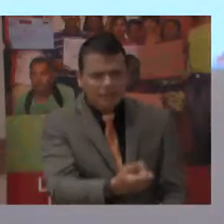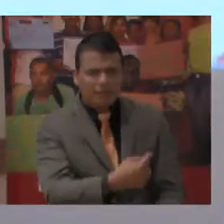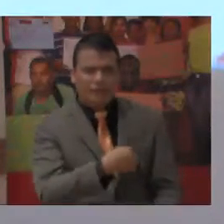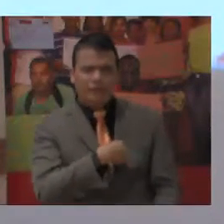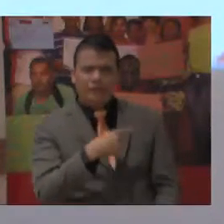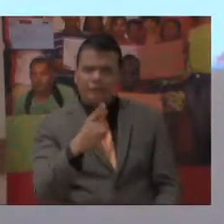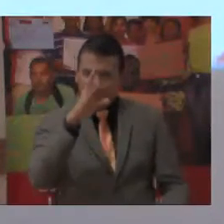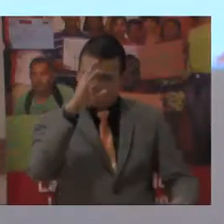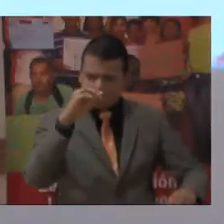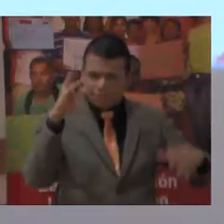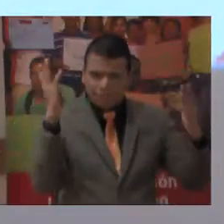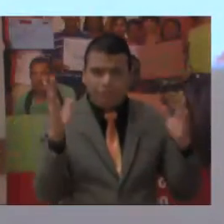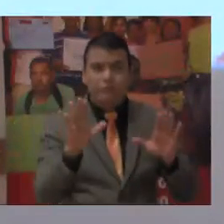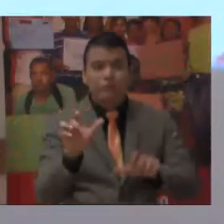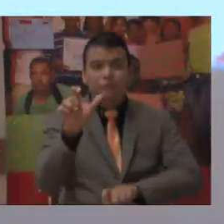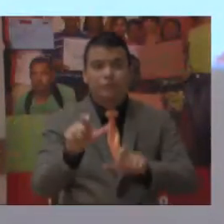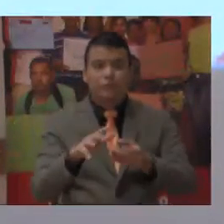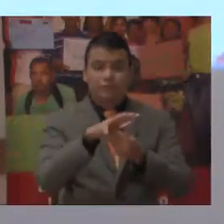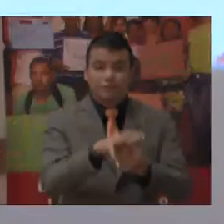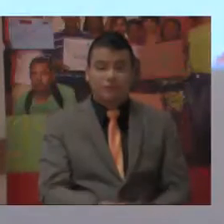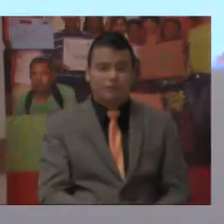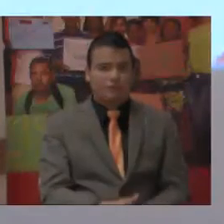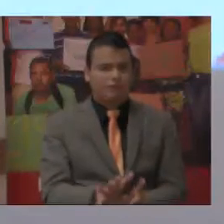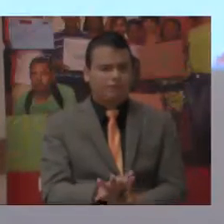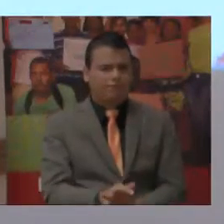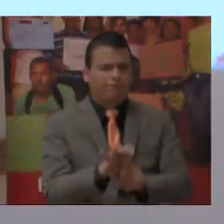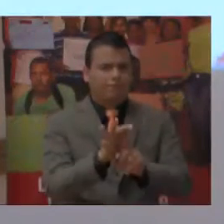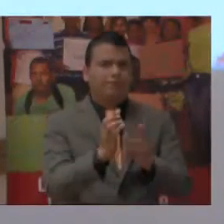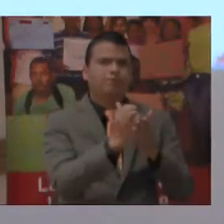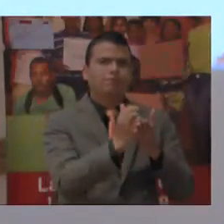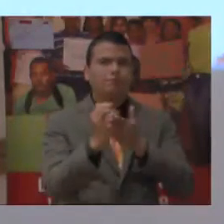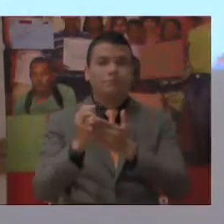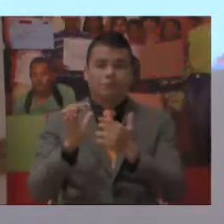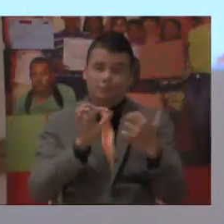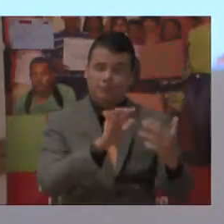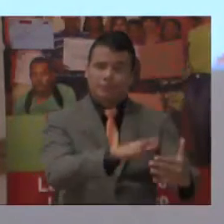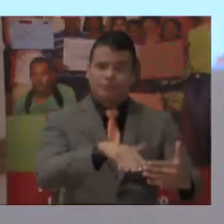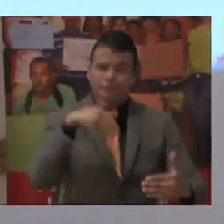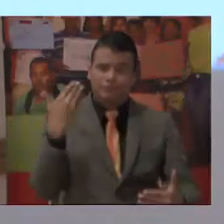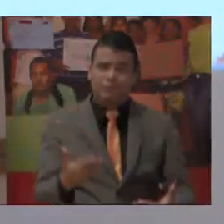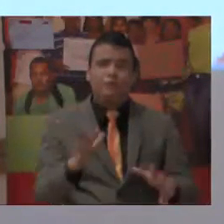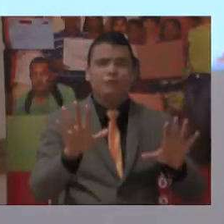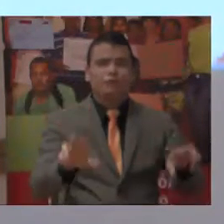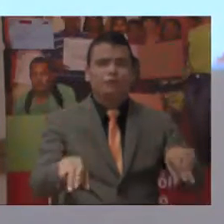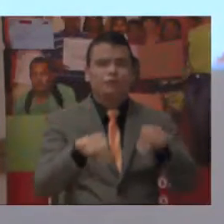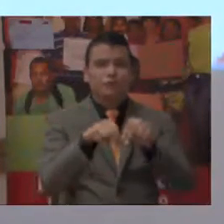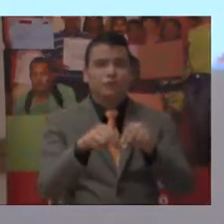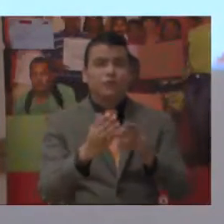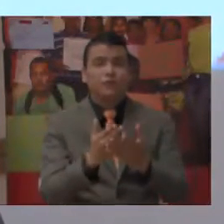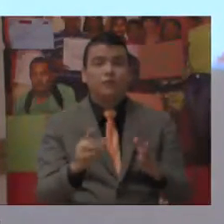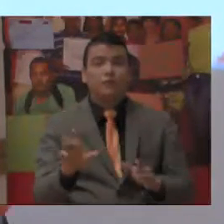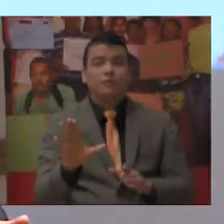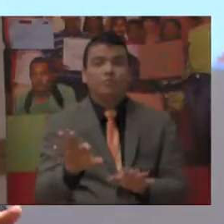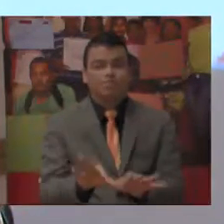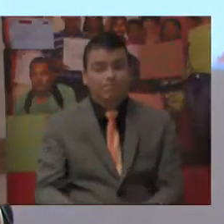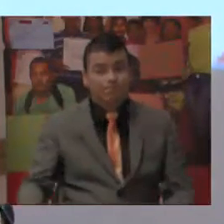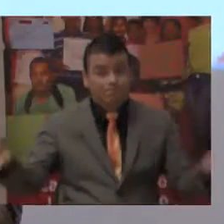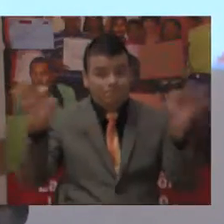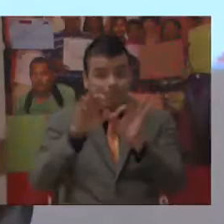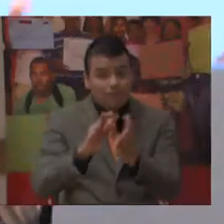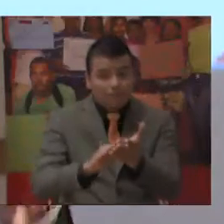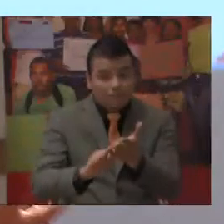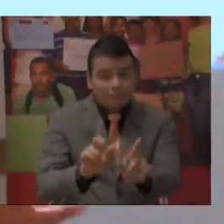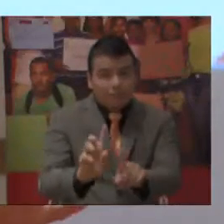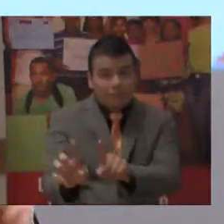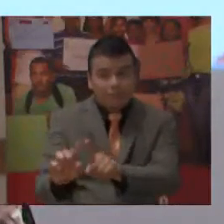es un privilegio de las víctimas y a puertas del posconflicto esta sociedad, además de necesitar la solución